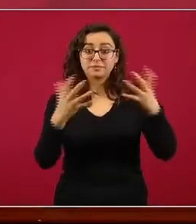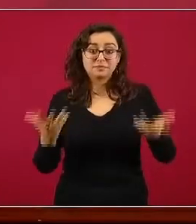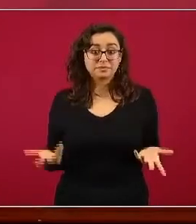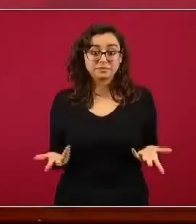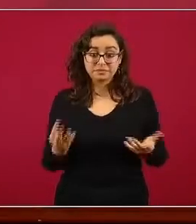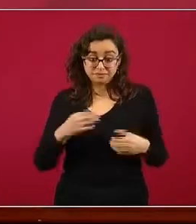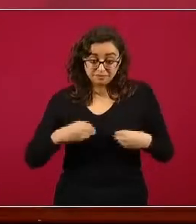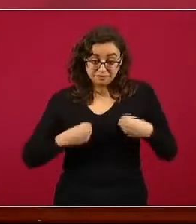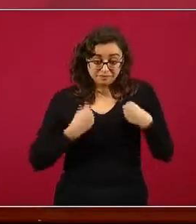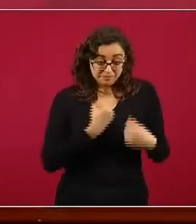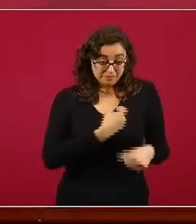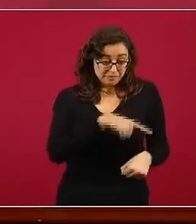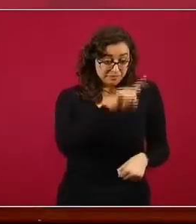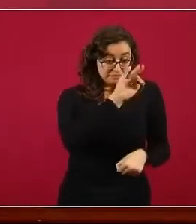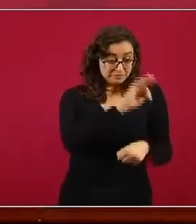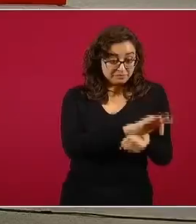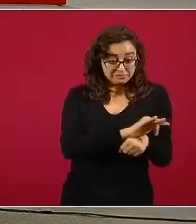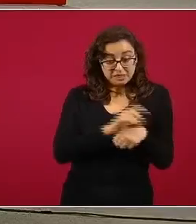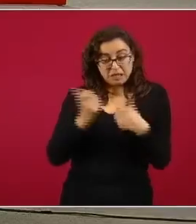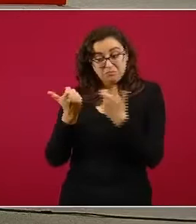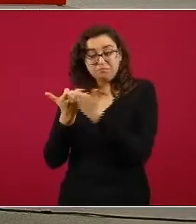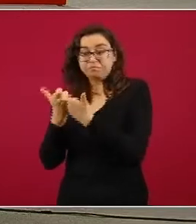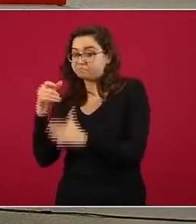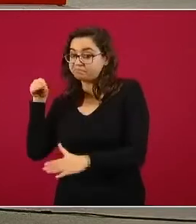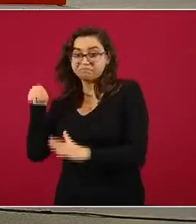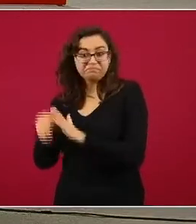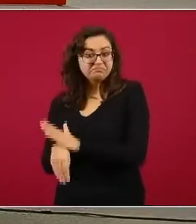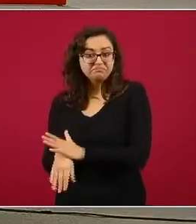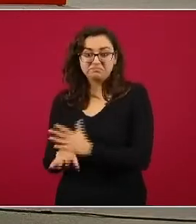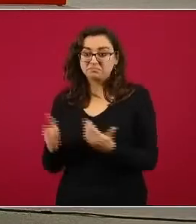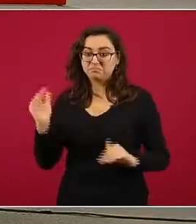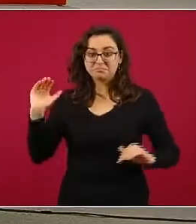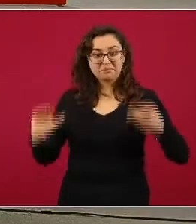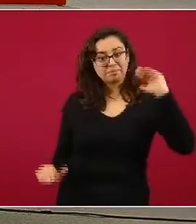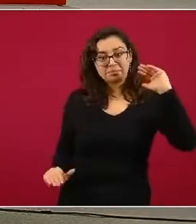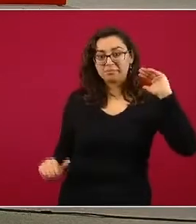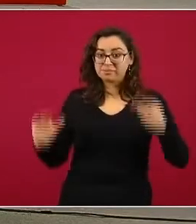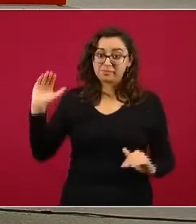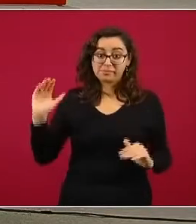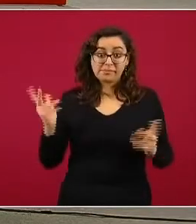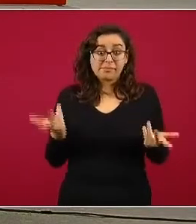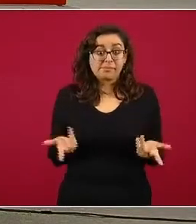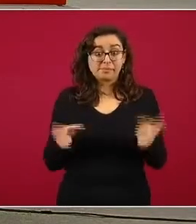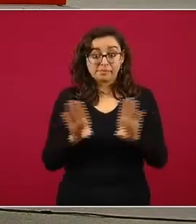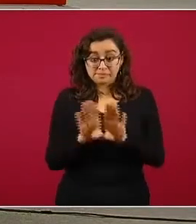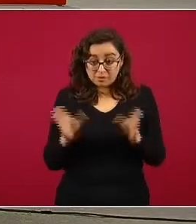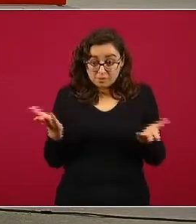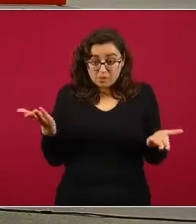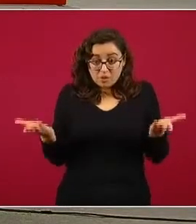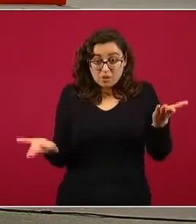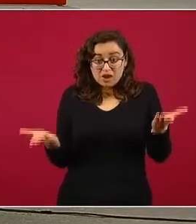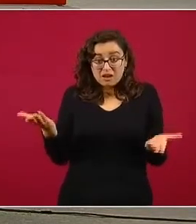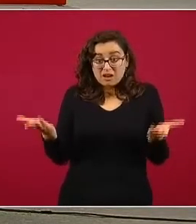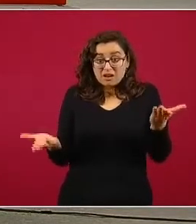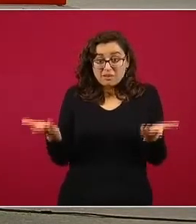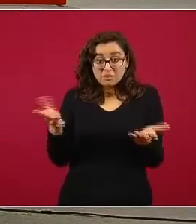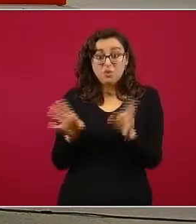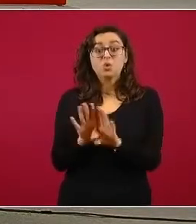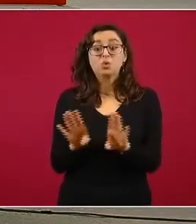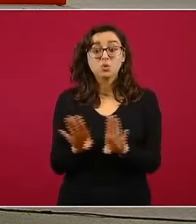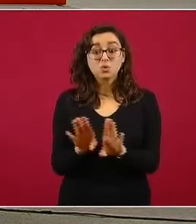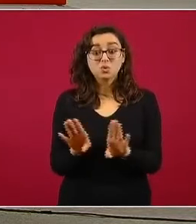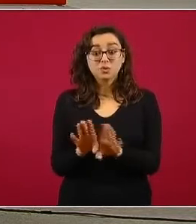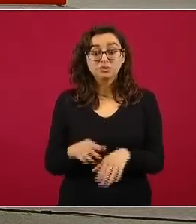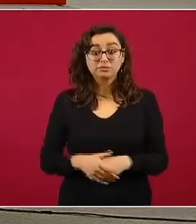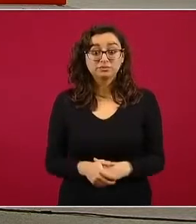la economía y el bienestar social. ¿Cuál es el punto correcto de equilibrio entre una y la otra